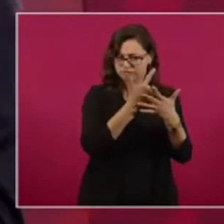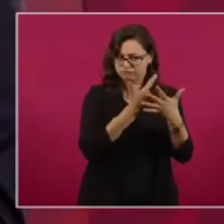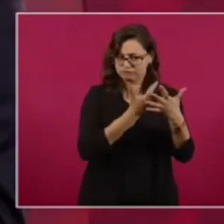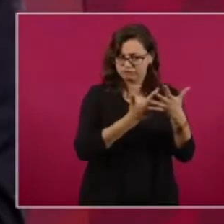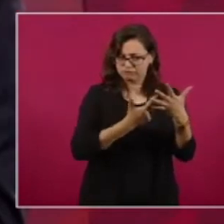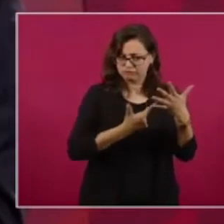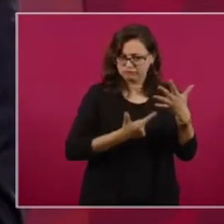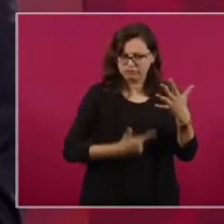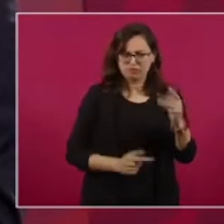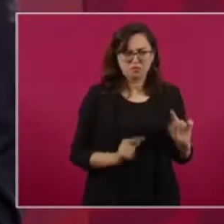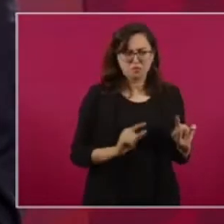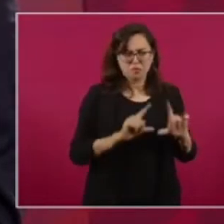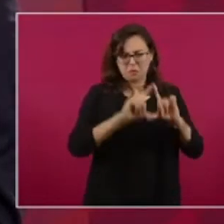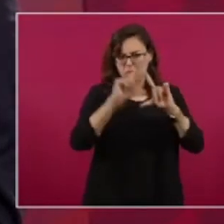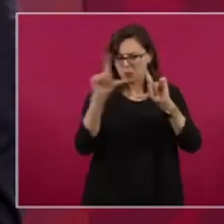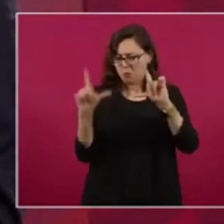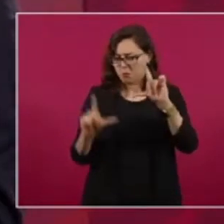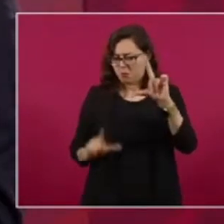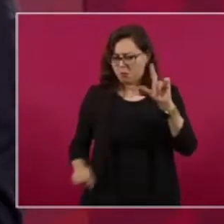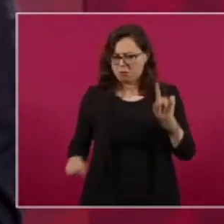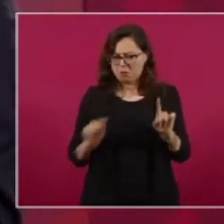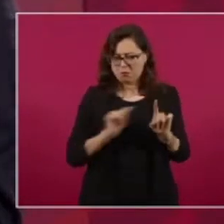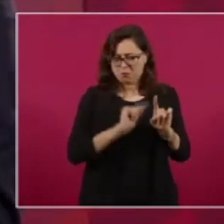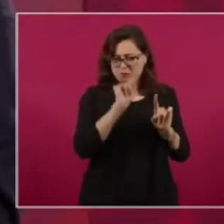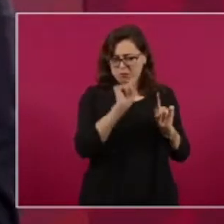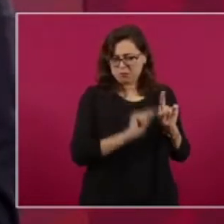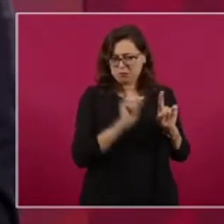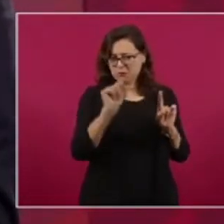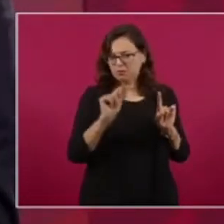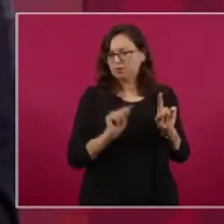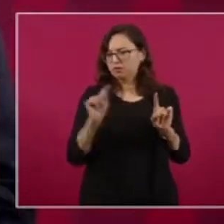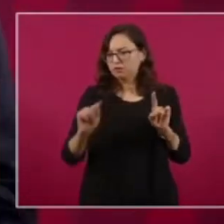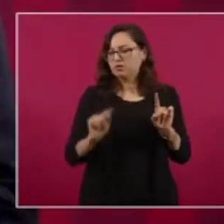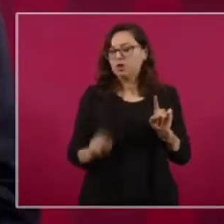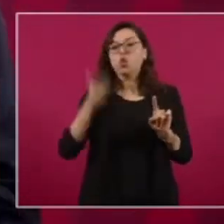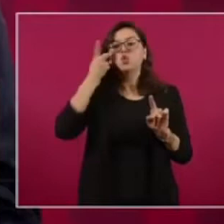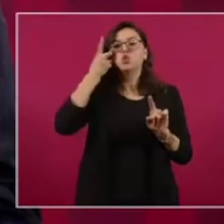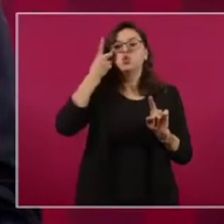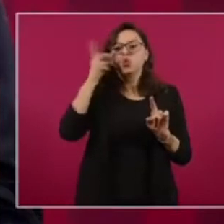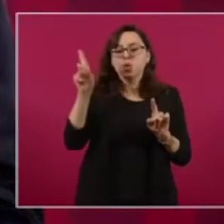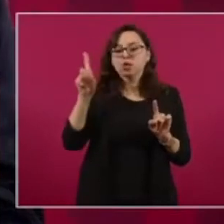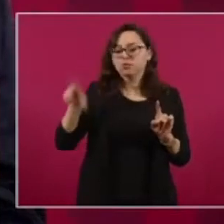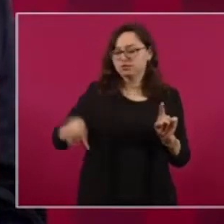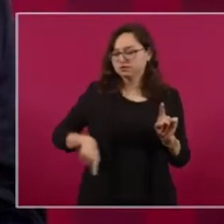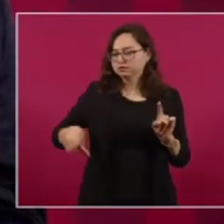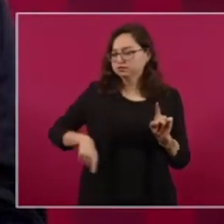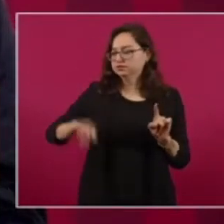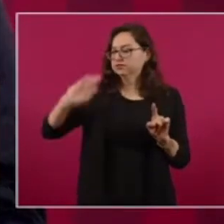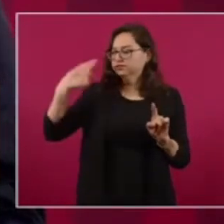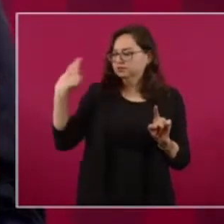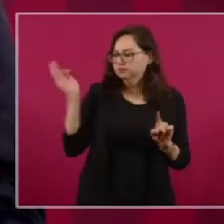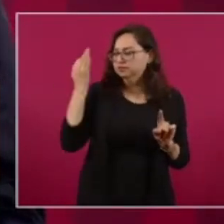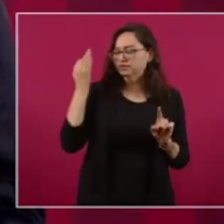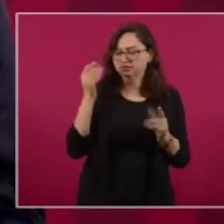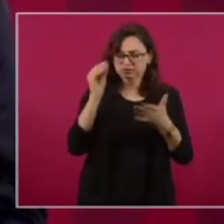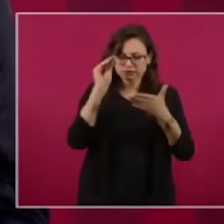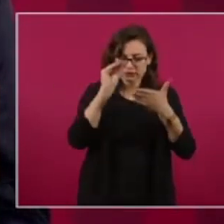de todos los bienes. Okay. Porque también en el desorden,